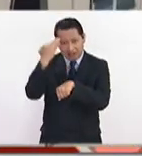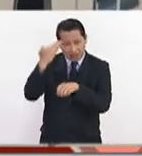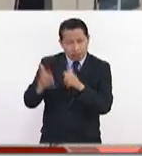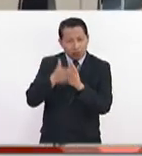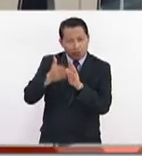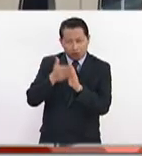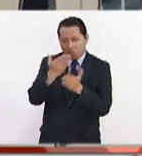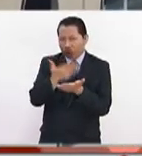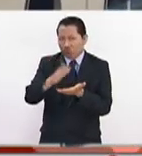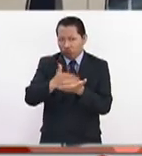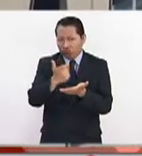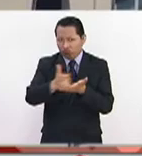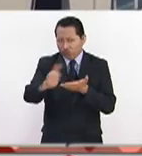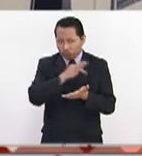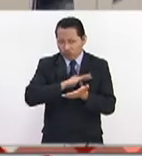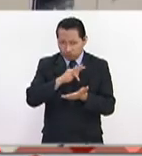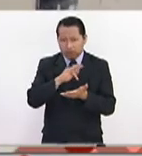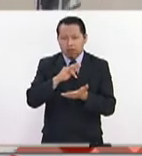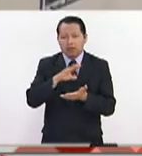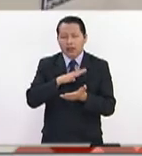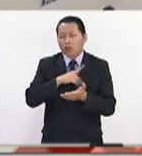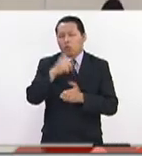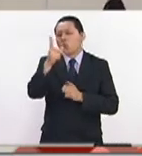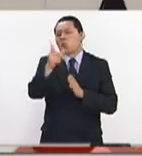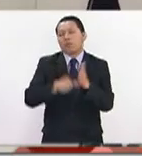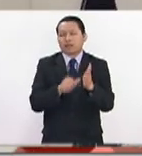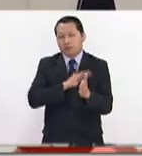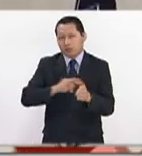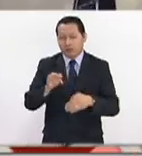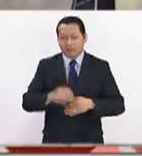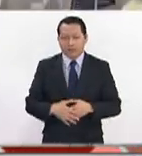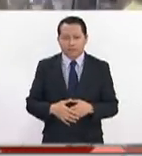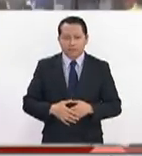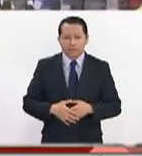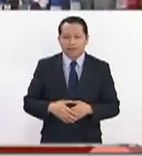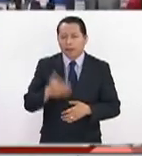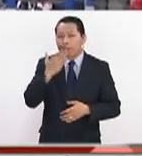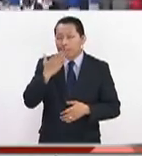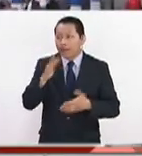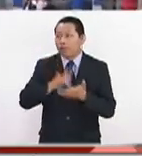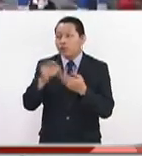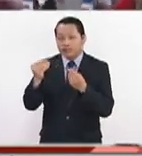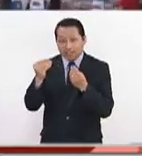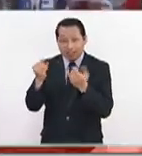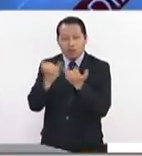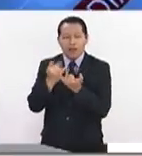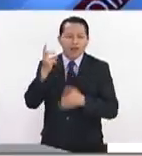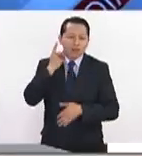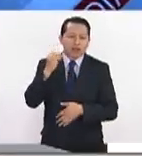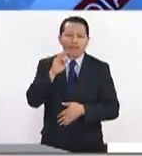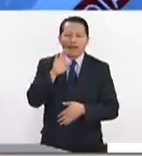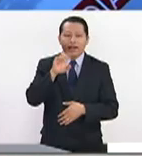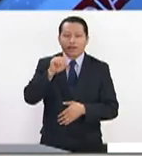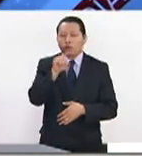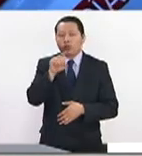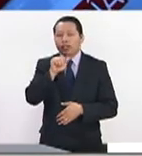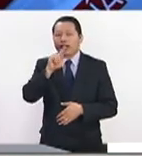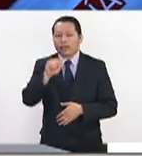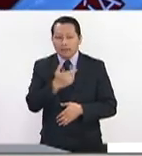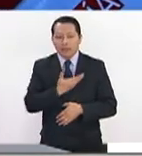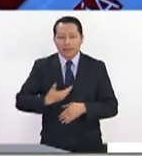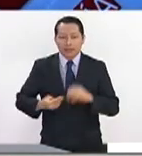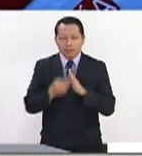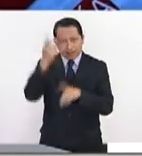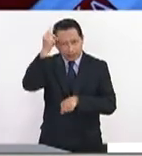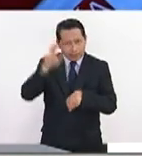los créditos de inmediato. Es decir, no puede tardar más de un mes en estar listo. Muy bien, pues muchísimas gracias, diputado Fernando Zárate, presidente de la